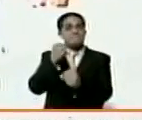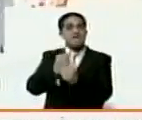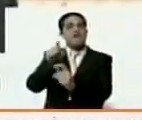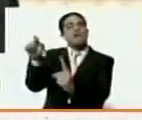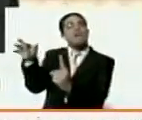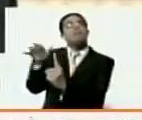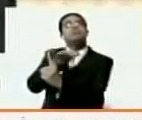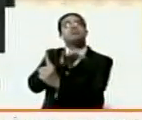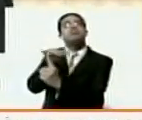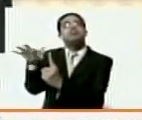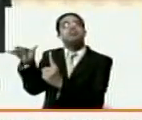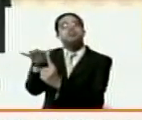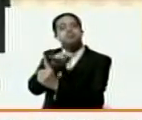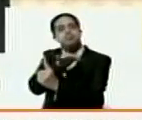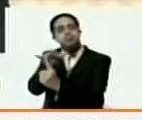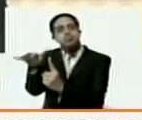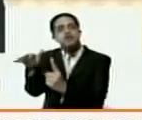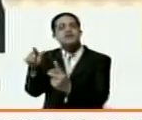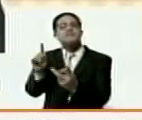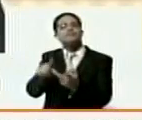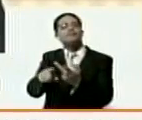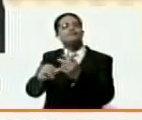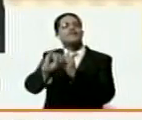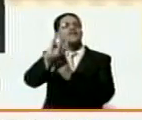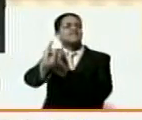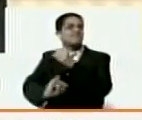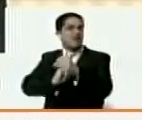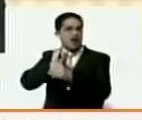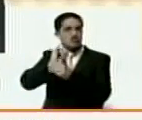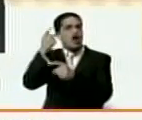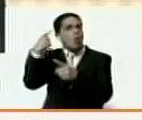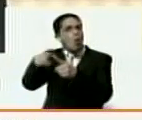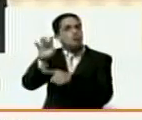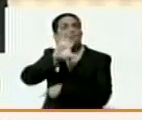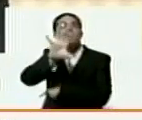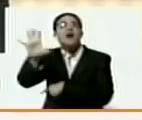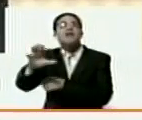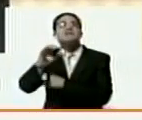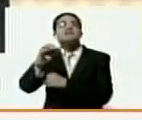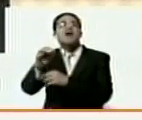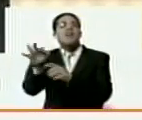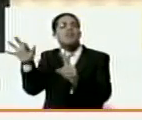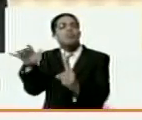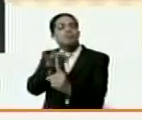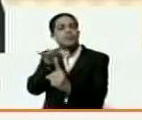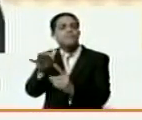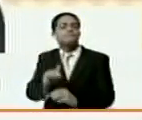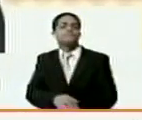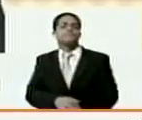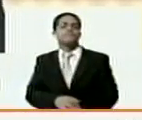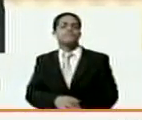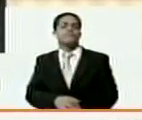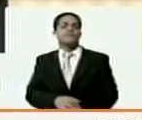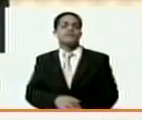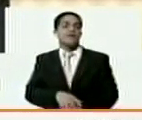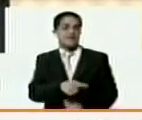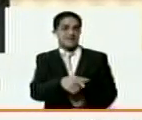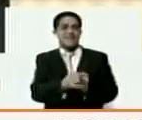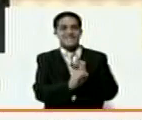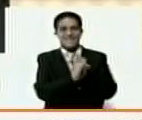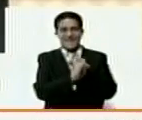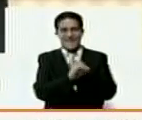comunicación masivos, internacionales, el mainstream media, como lo llaman en